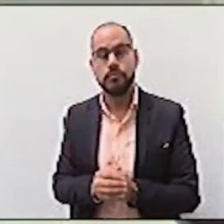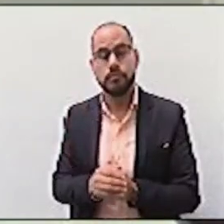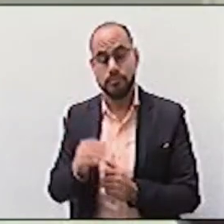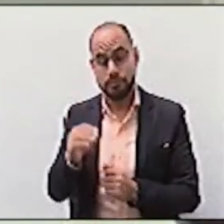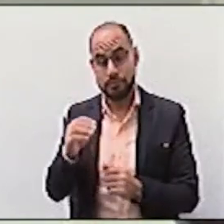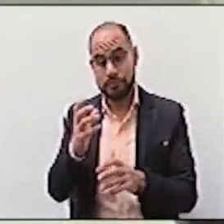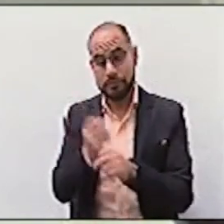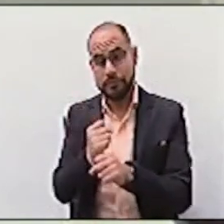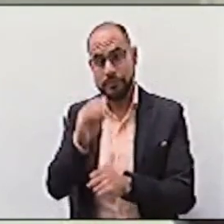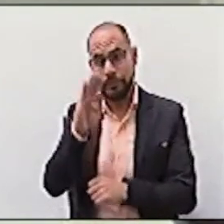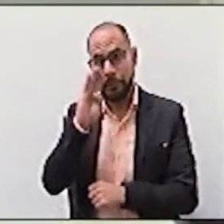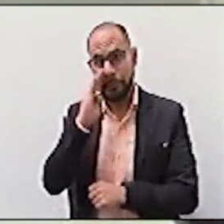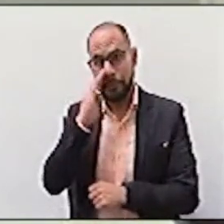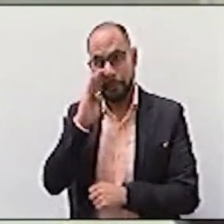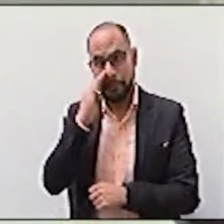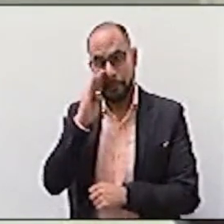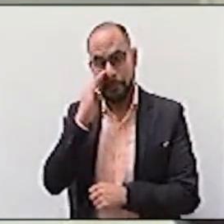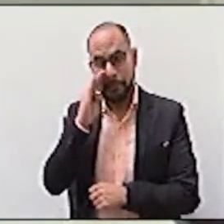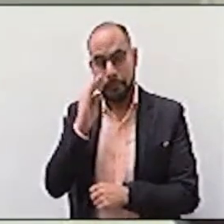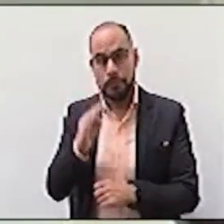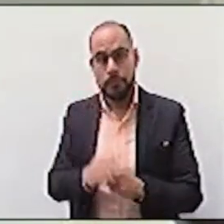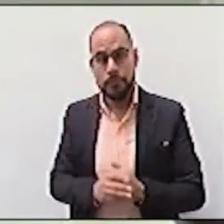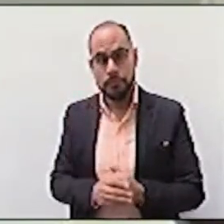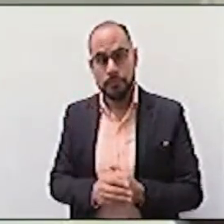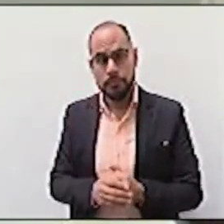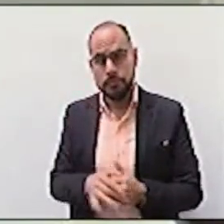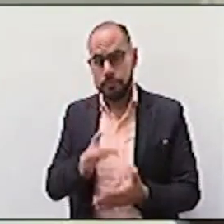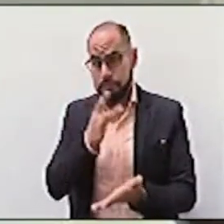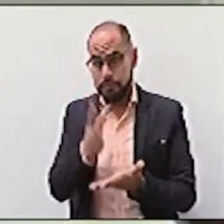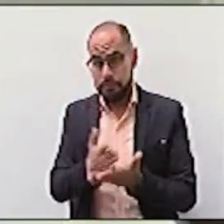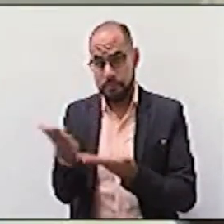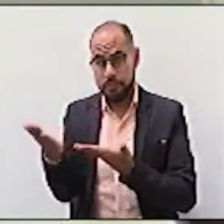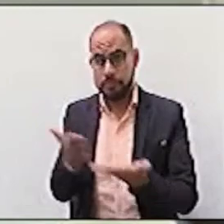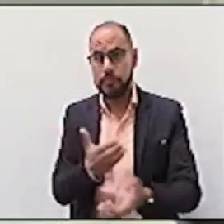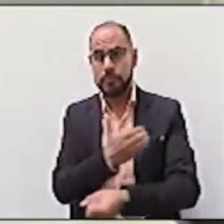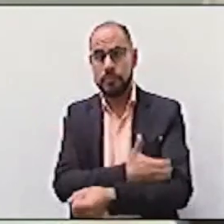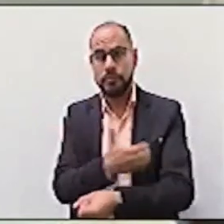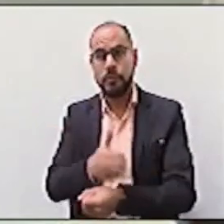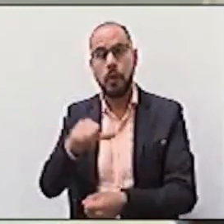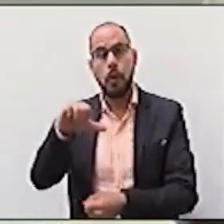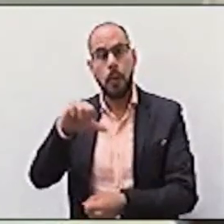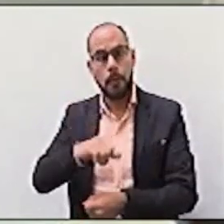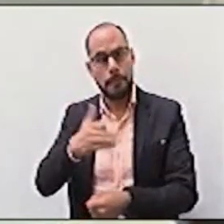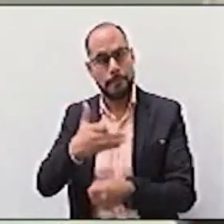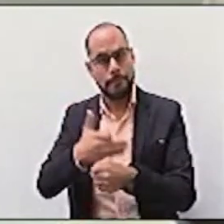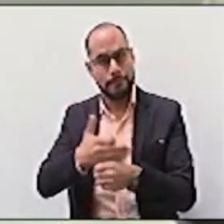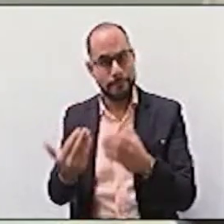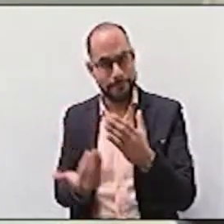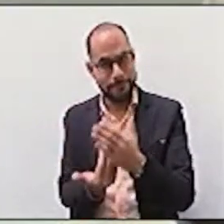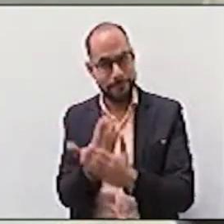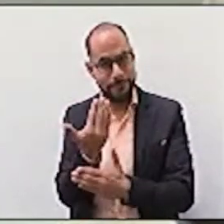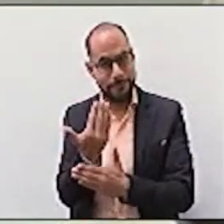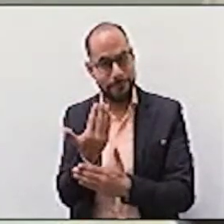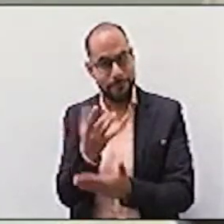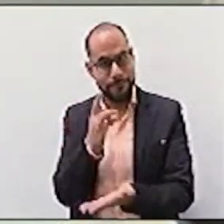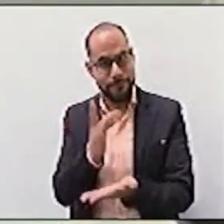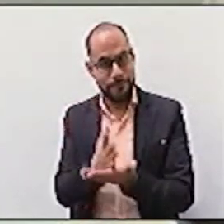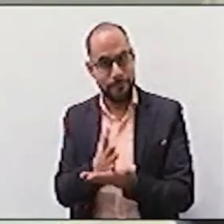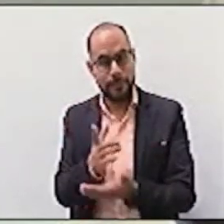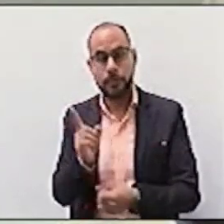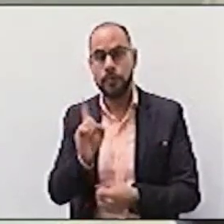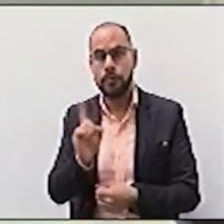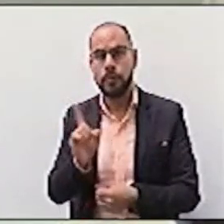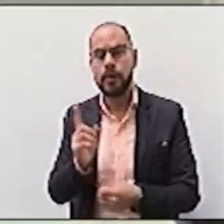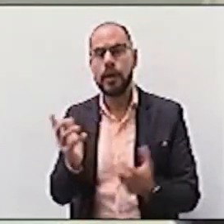el que no nada más nos acompañe esta mañana, sino que haya